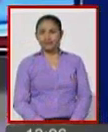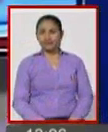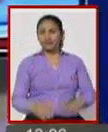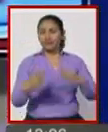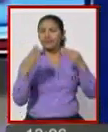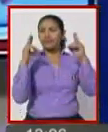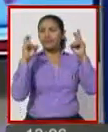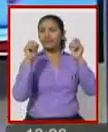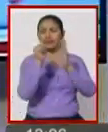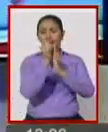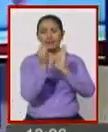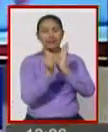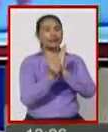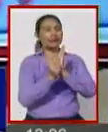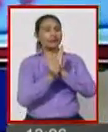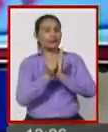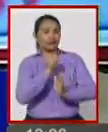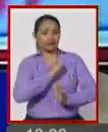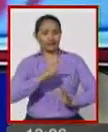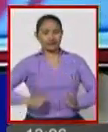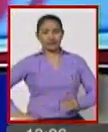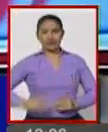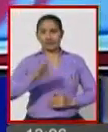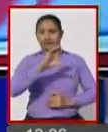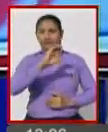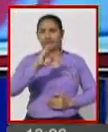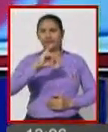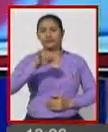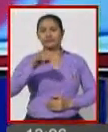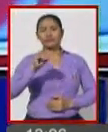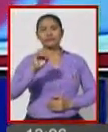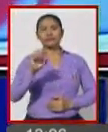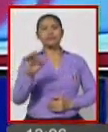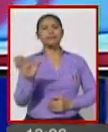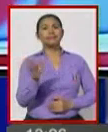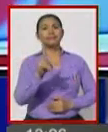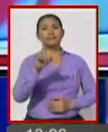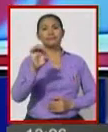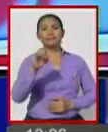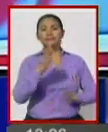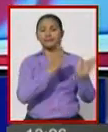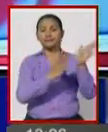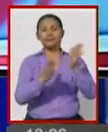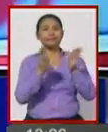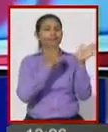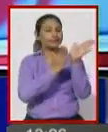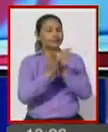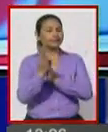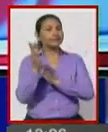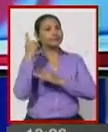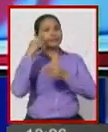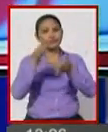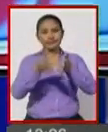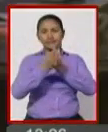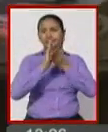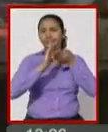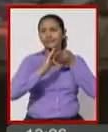mismo tema, los abogados del alcalde de Cochabamba, José María Leyes, informaron que preparan una estrategia de